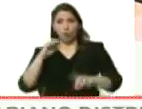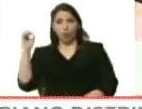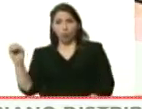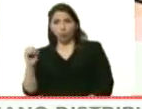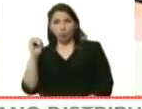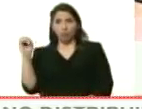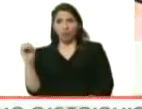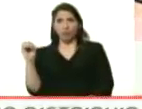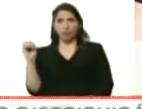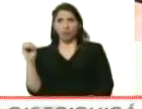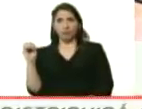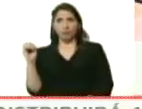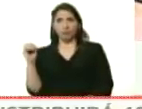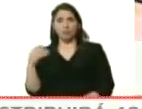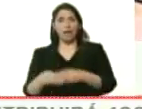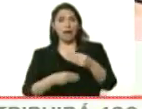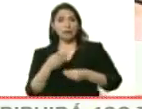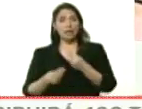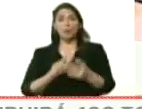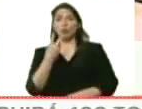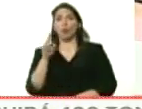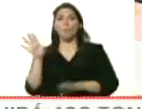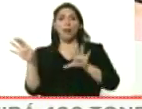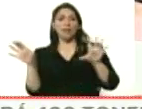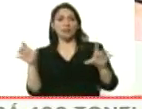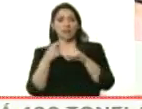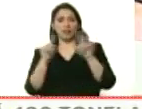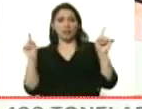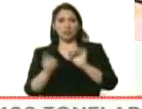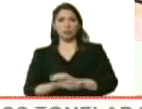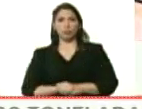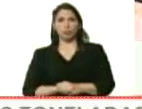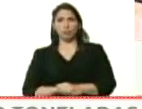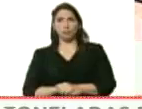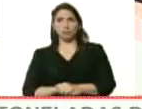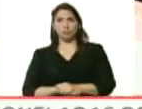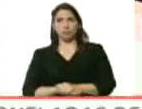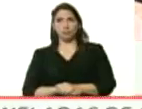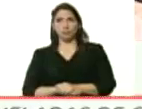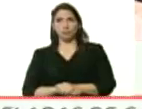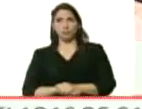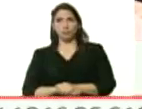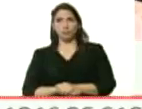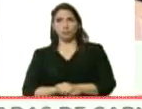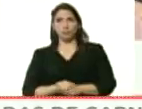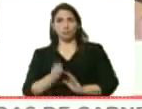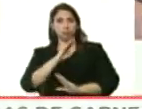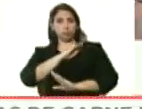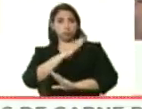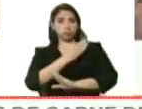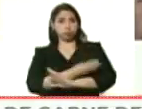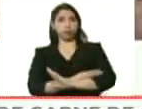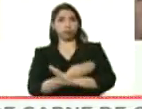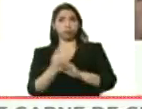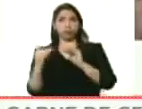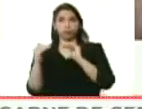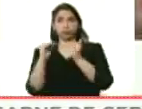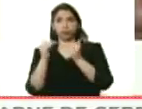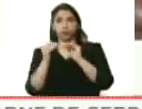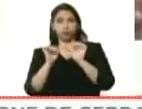occidente, hacemos dos naciones distintas, que por su impotencia en sostener